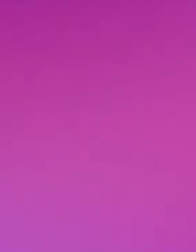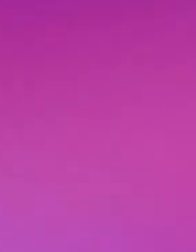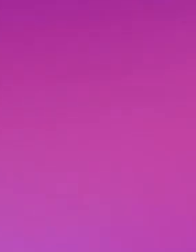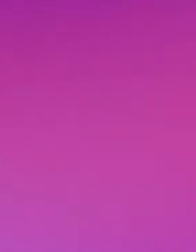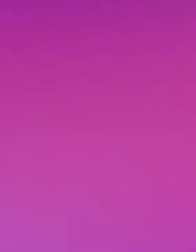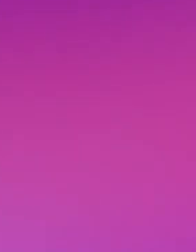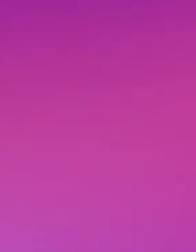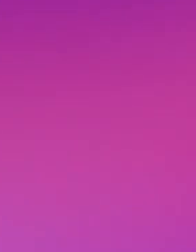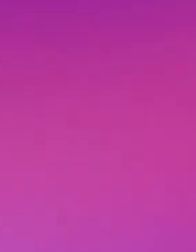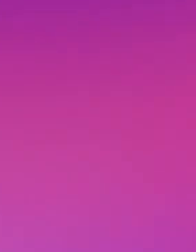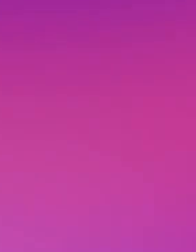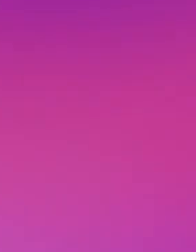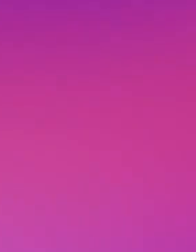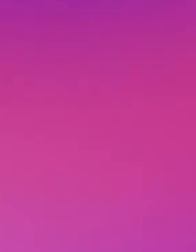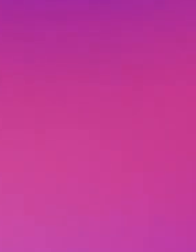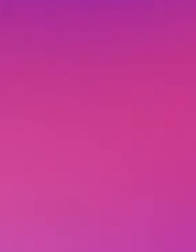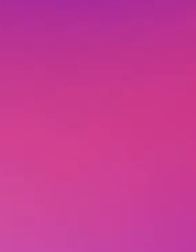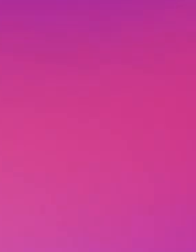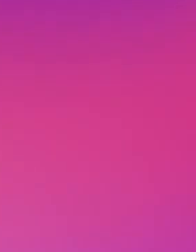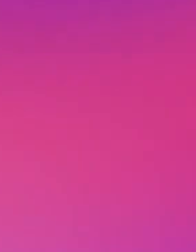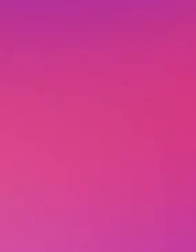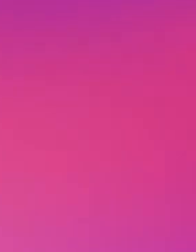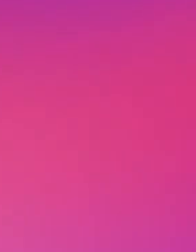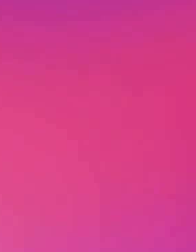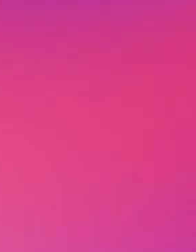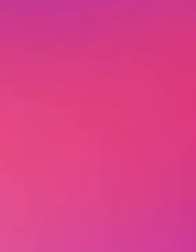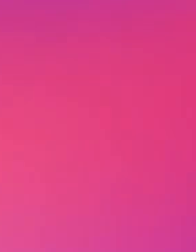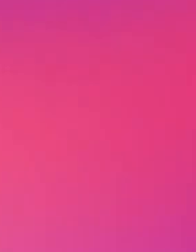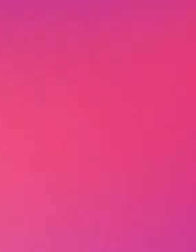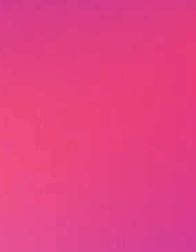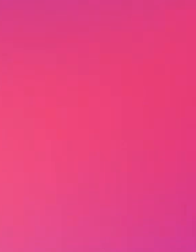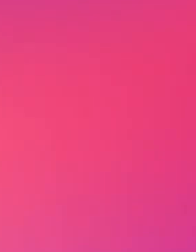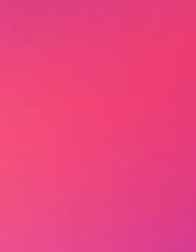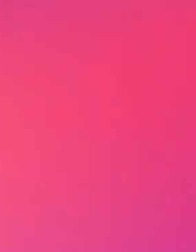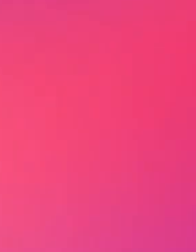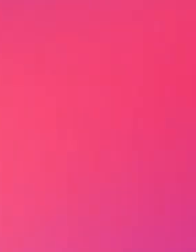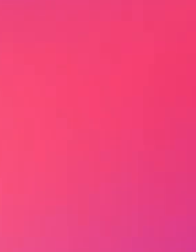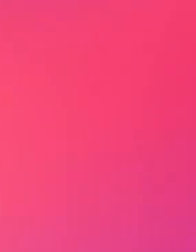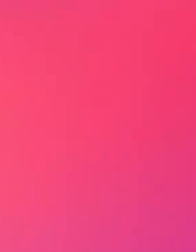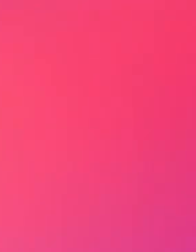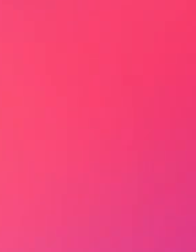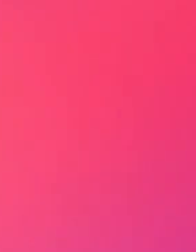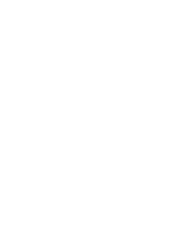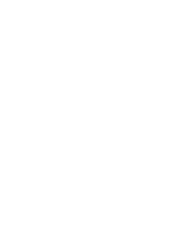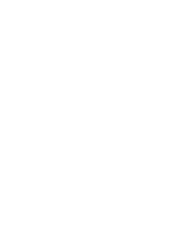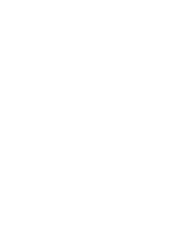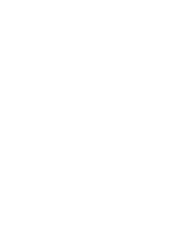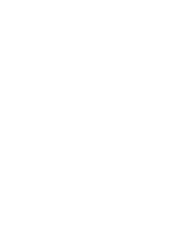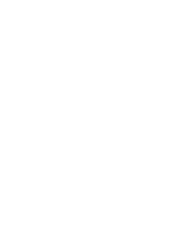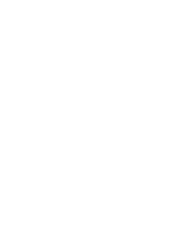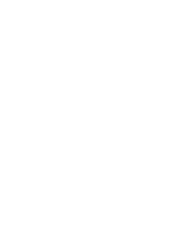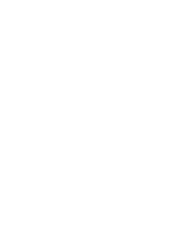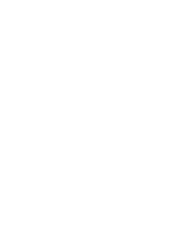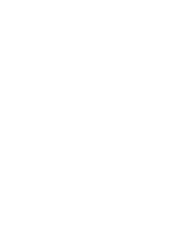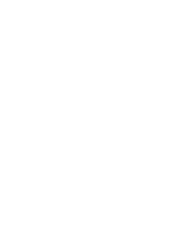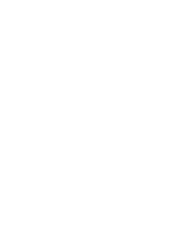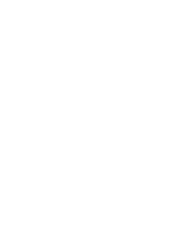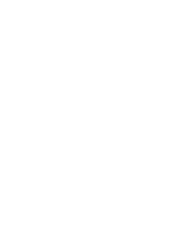nosotros esta sesión de lengua materna en la que hemos compartido sobre diferentes formas de adornar el